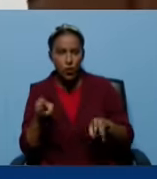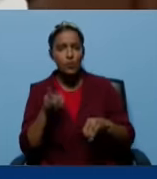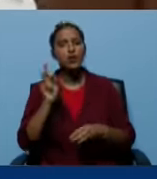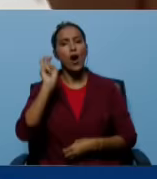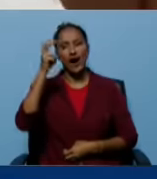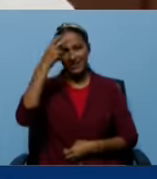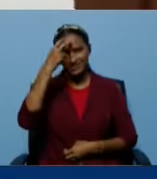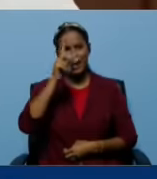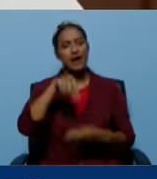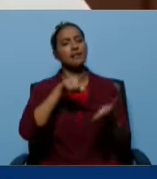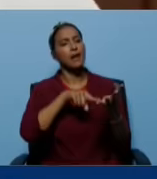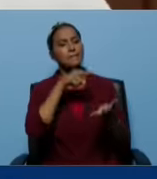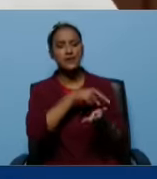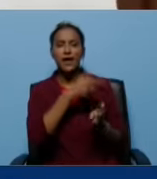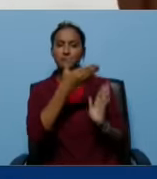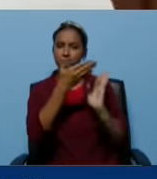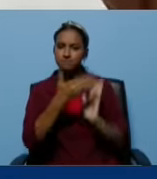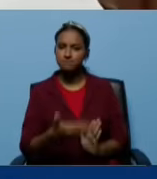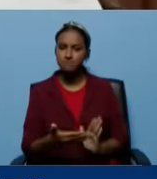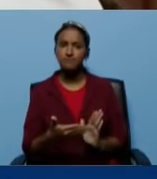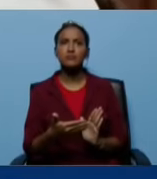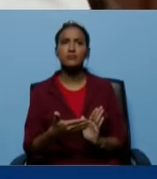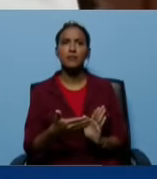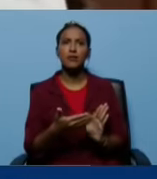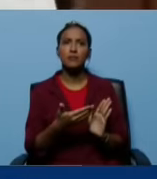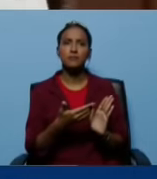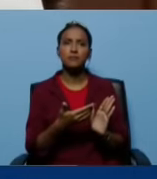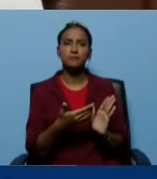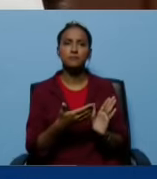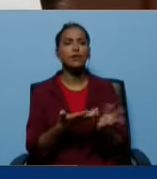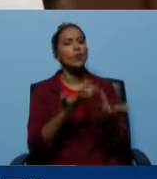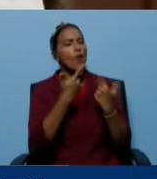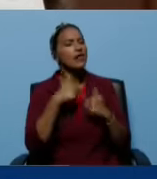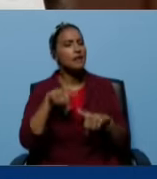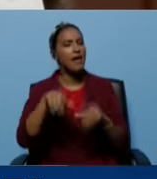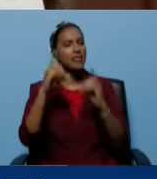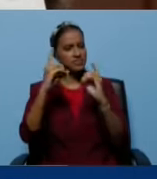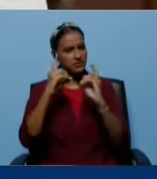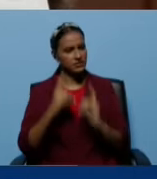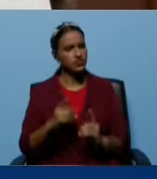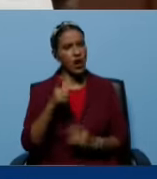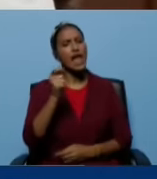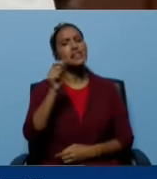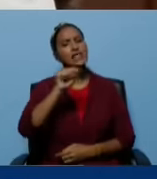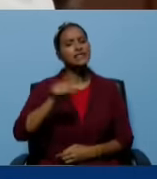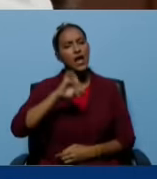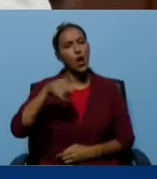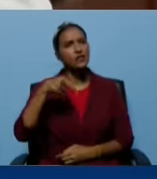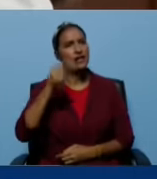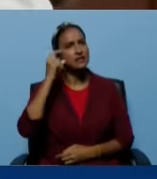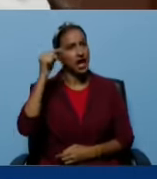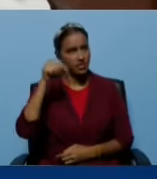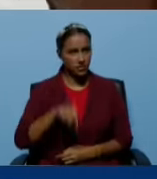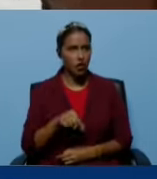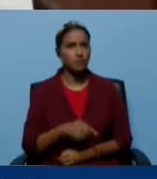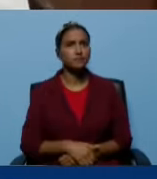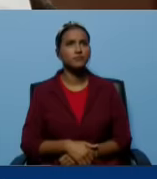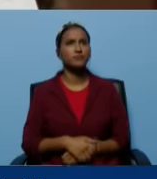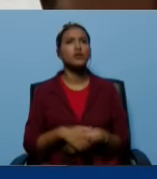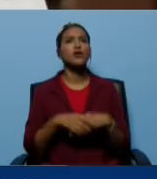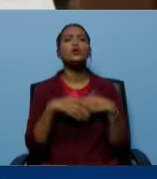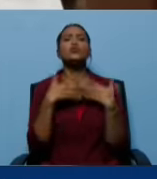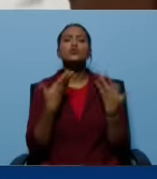también escuchar las impresiones de lo que ha sido esta decisión el día de hoy de la Sala Electoral del Tribunal Supremo de Justicia, y que no es más que